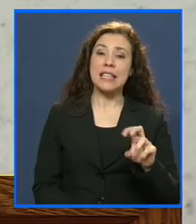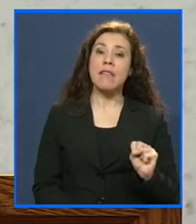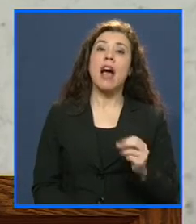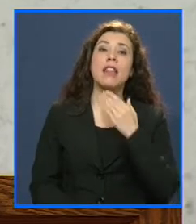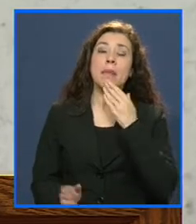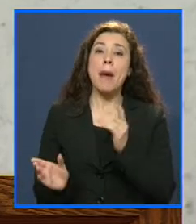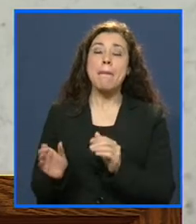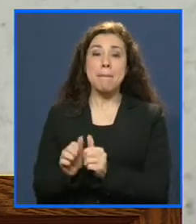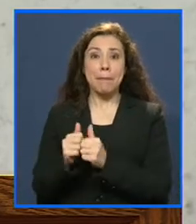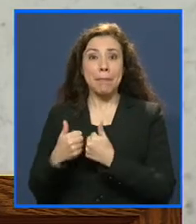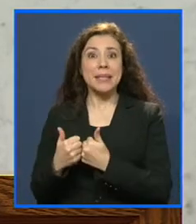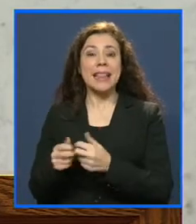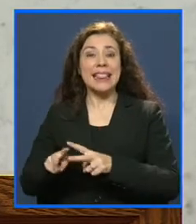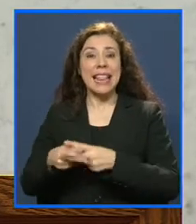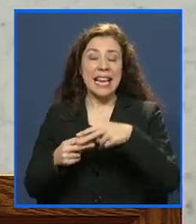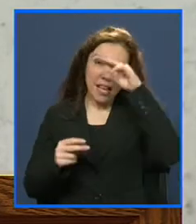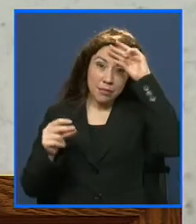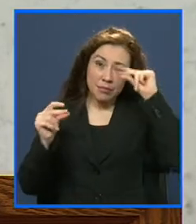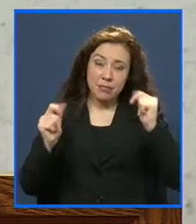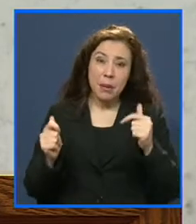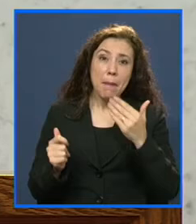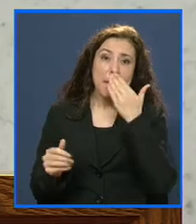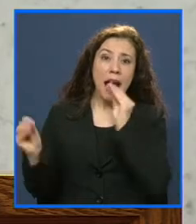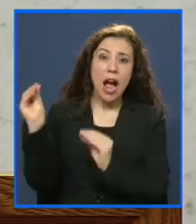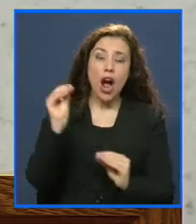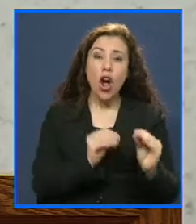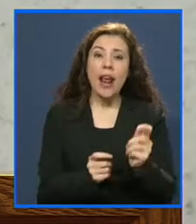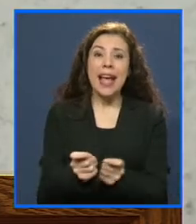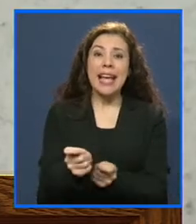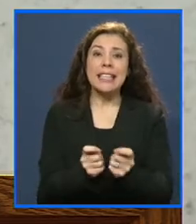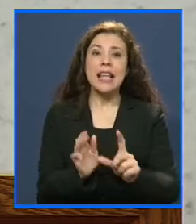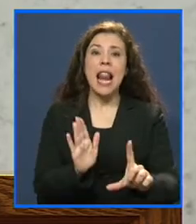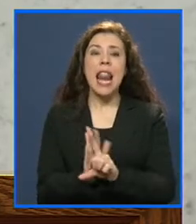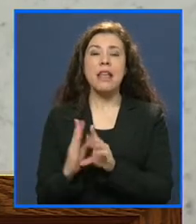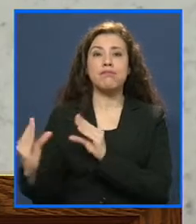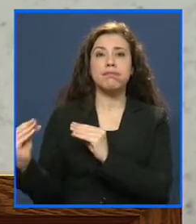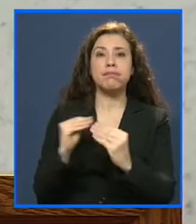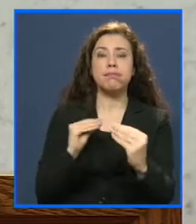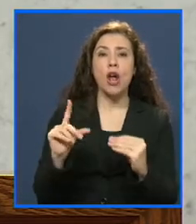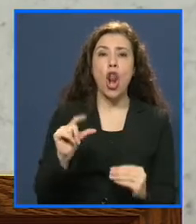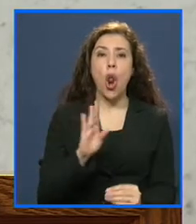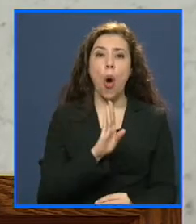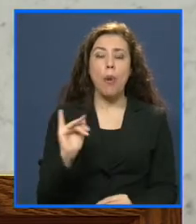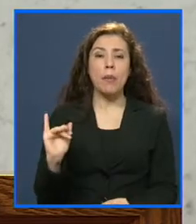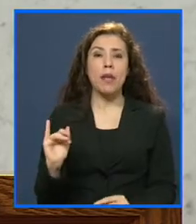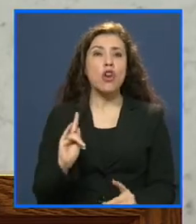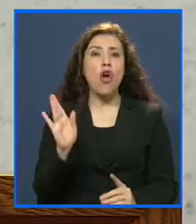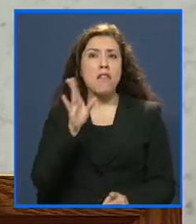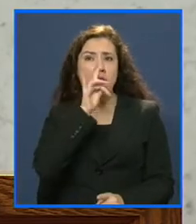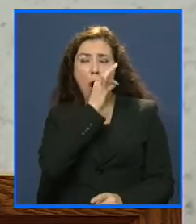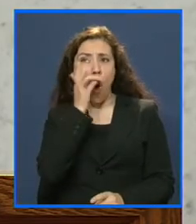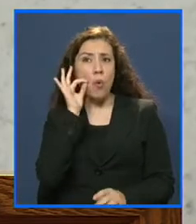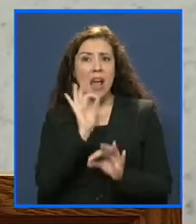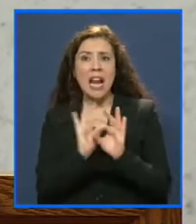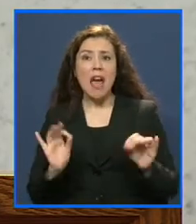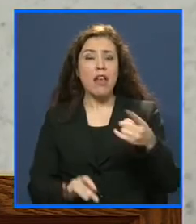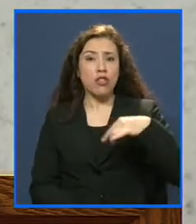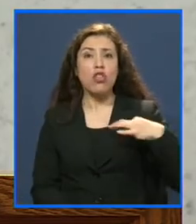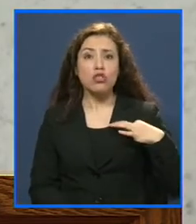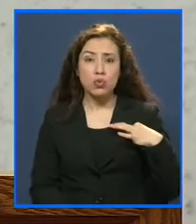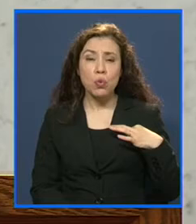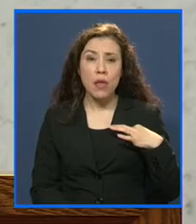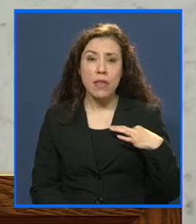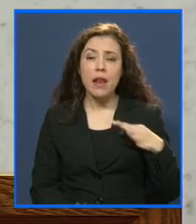para incorporar mejores mejoras a nuestra gestión de la ley de lobby no tenemos nada que ocultar y sabemos que la ciudadanía